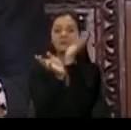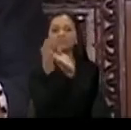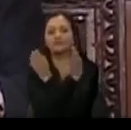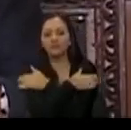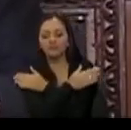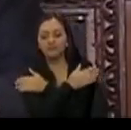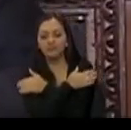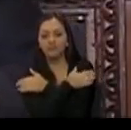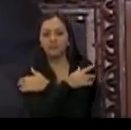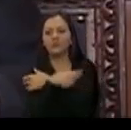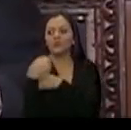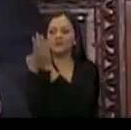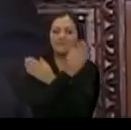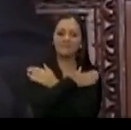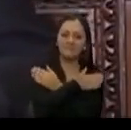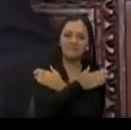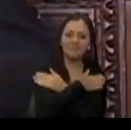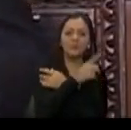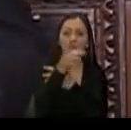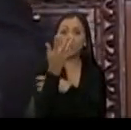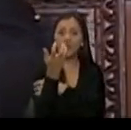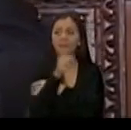Grande.